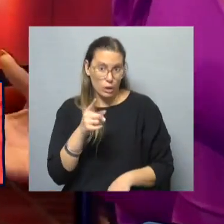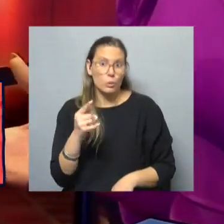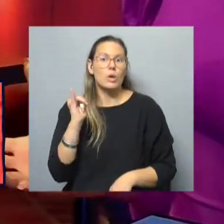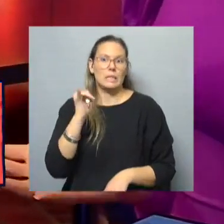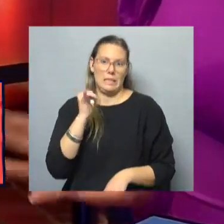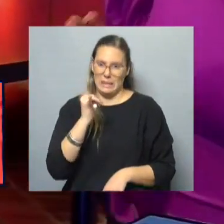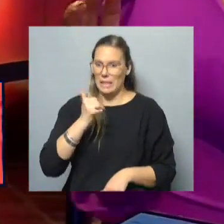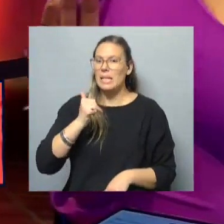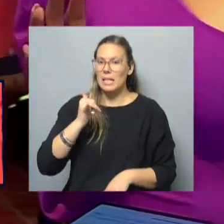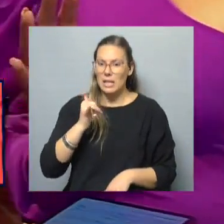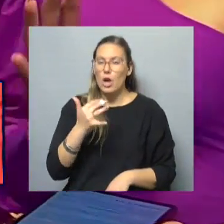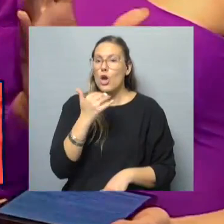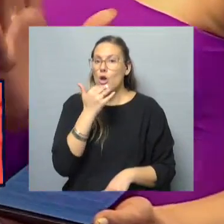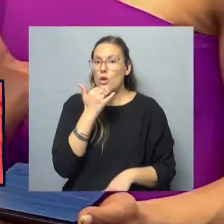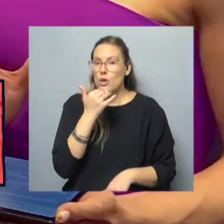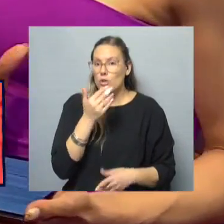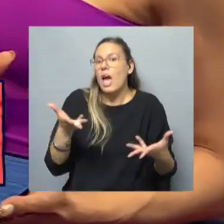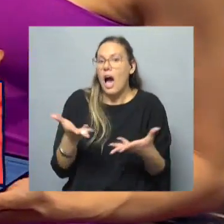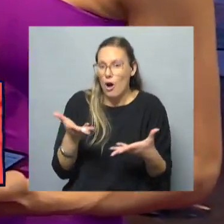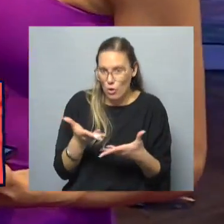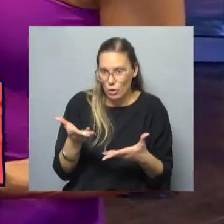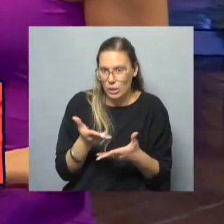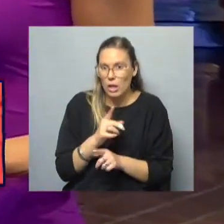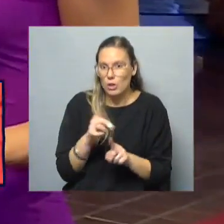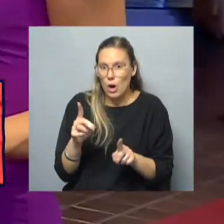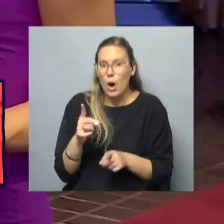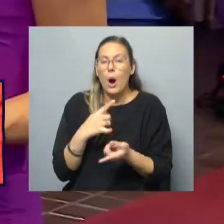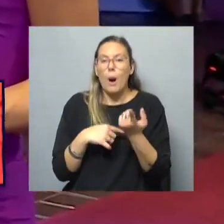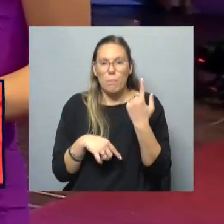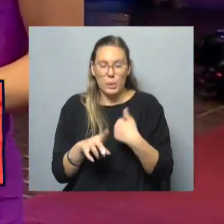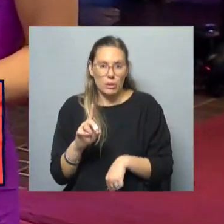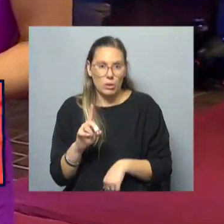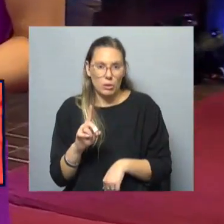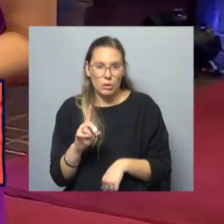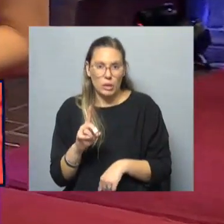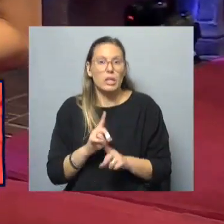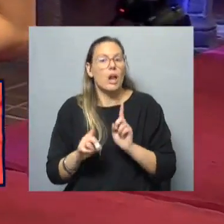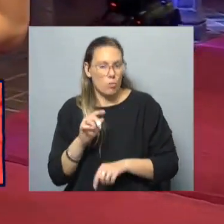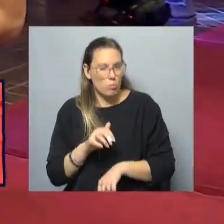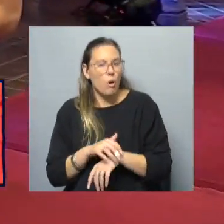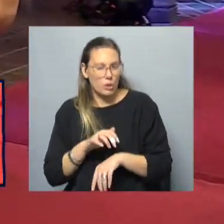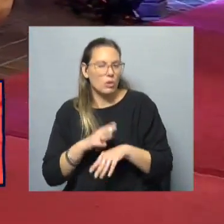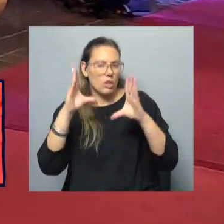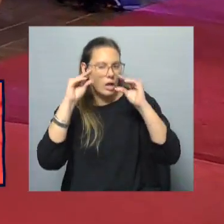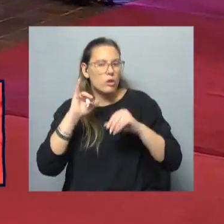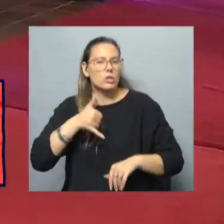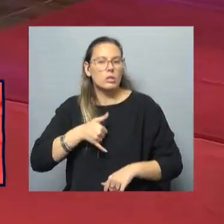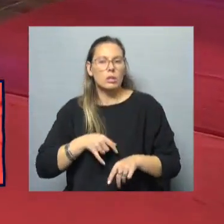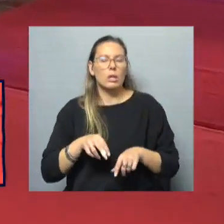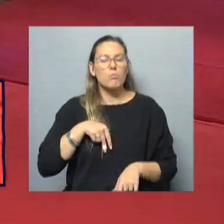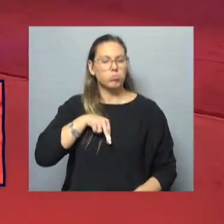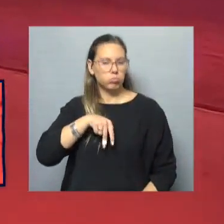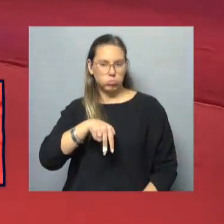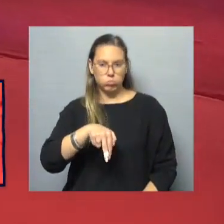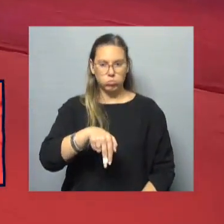supuesto que la voy a hacer. No sé si ahora, en este momento, capaz que no da, pero en algún otro momento de la noche lo voy a hacer. Yo creo